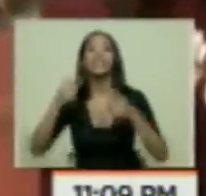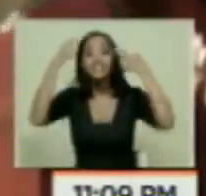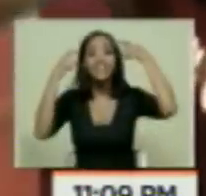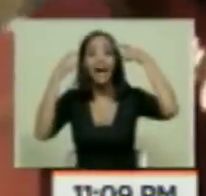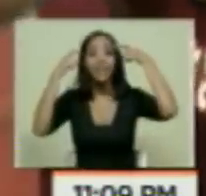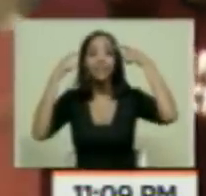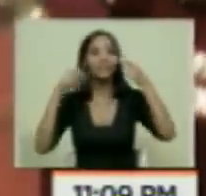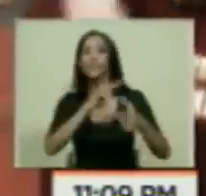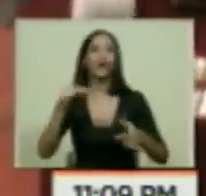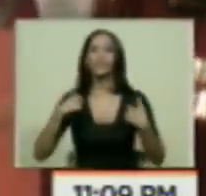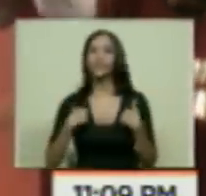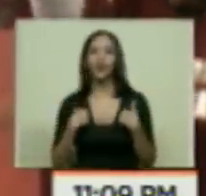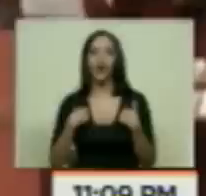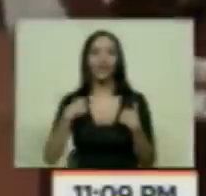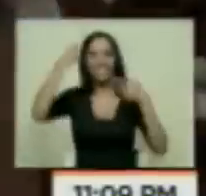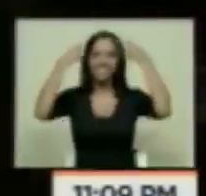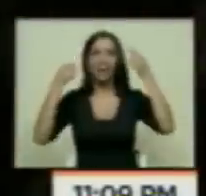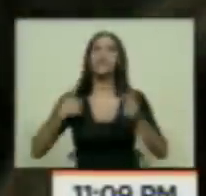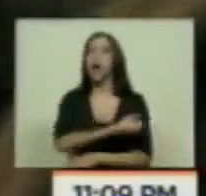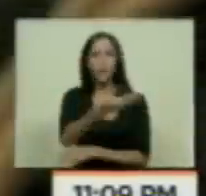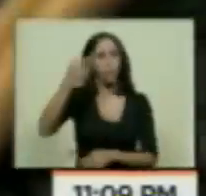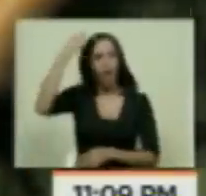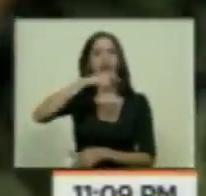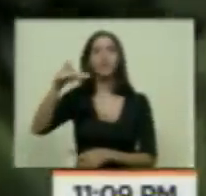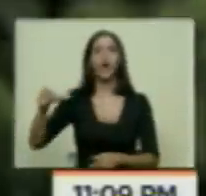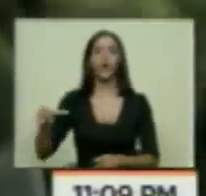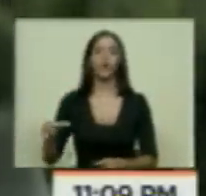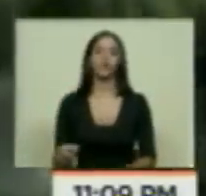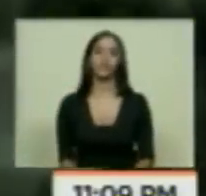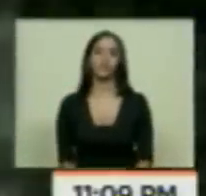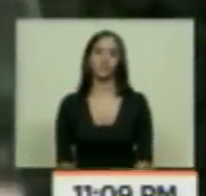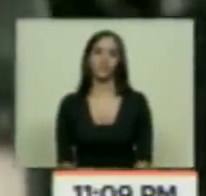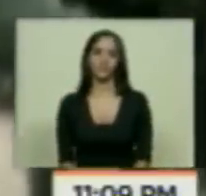no soy yo, Chávez es un pueblo.